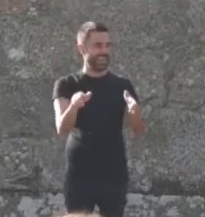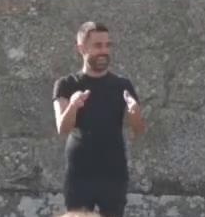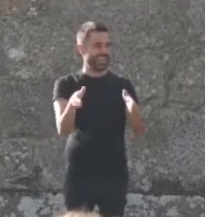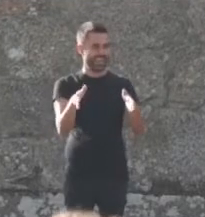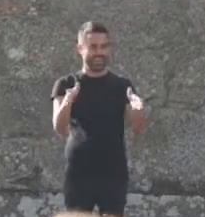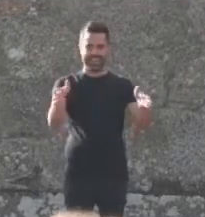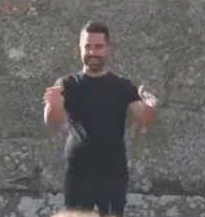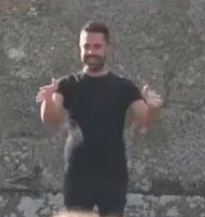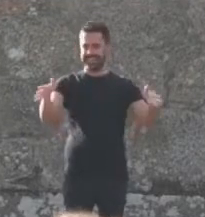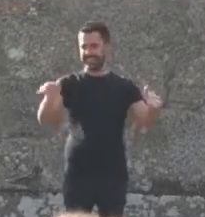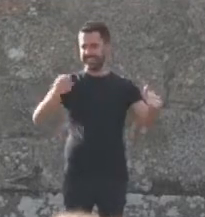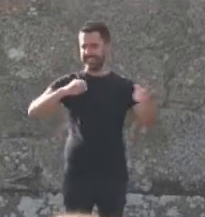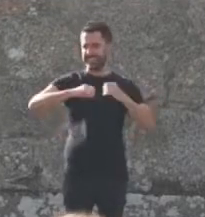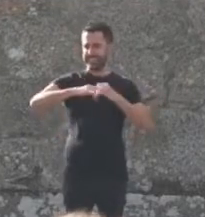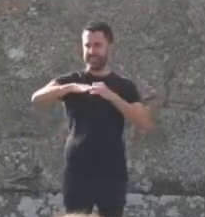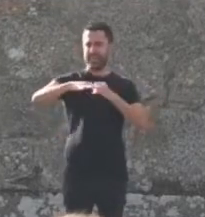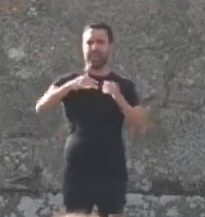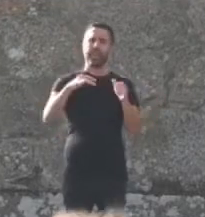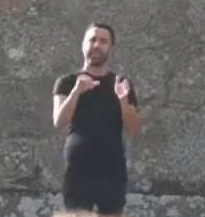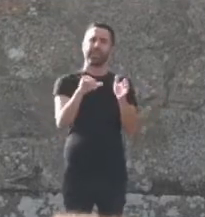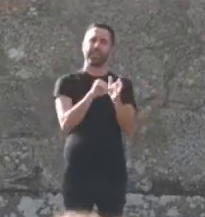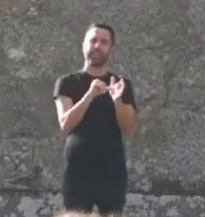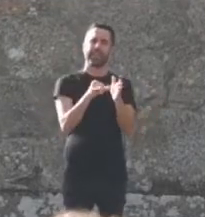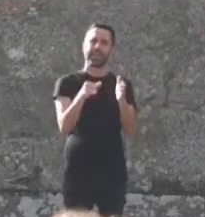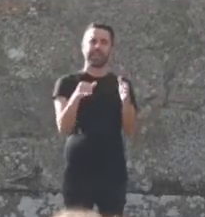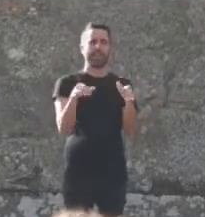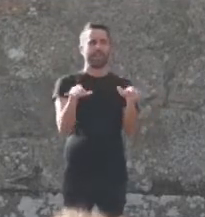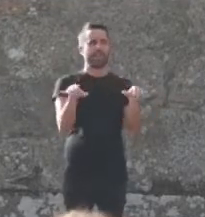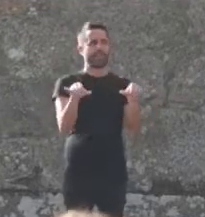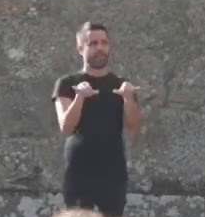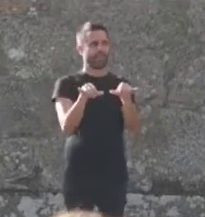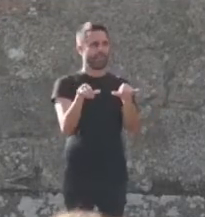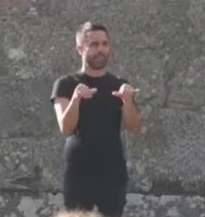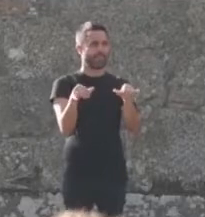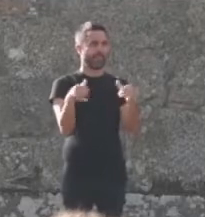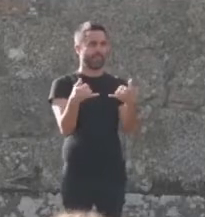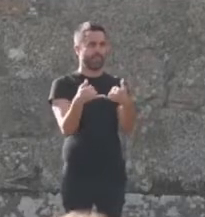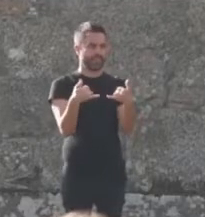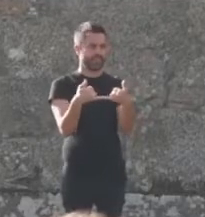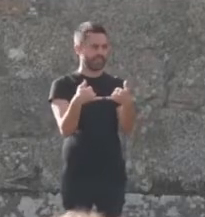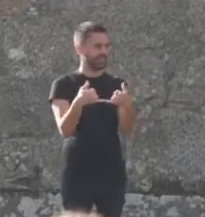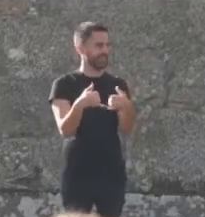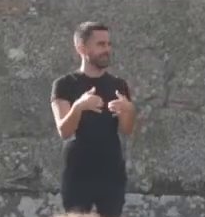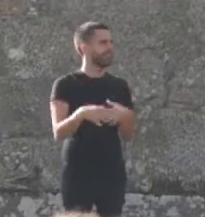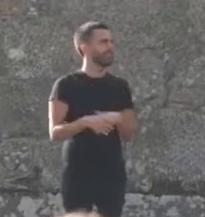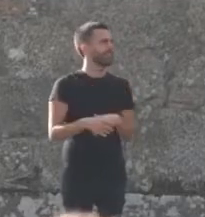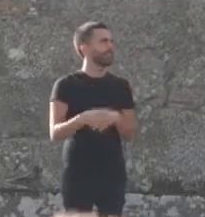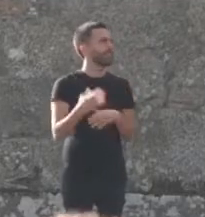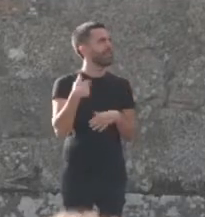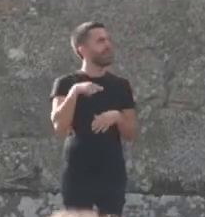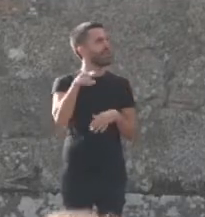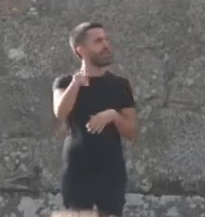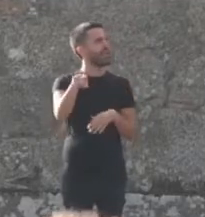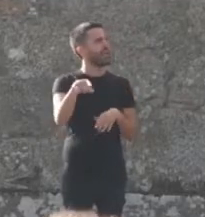exterior desta ría, perto das Illas Cíes, foi fondeada no outono de